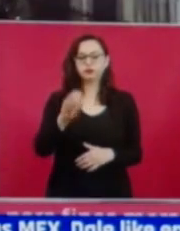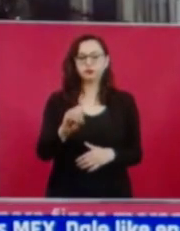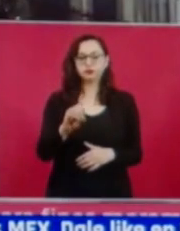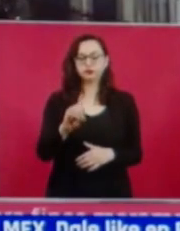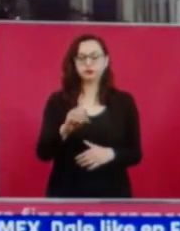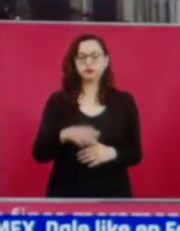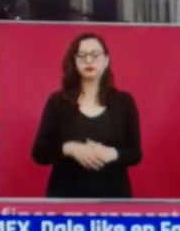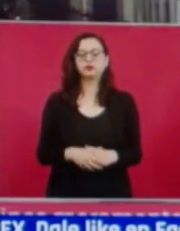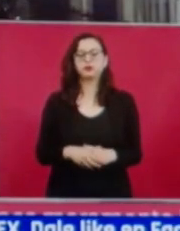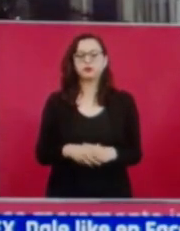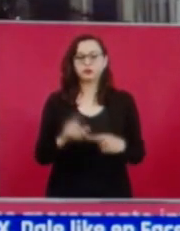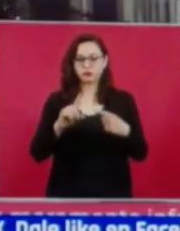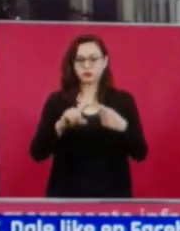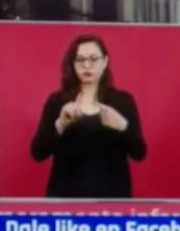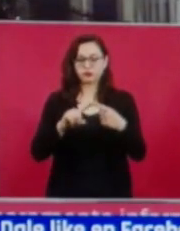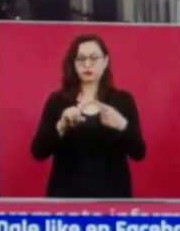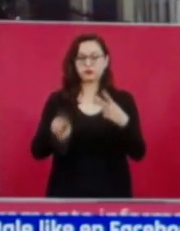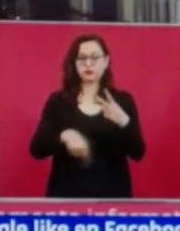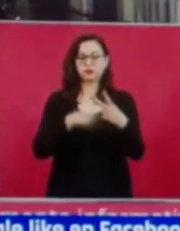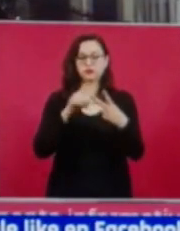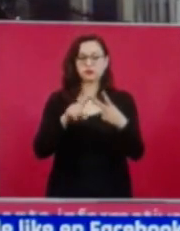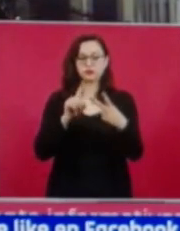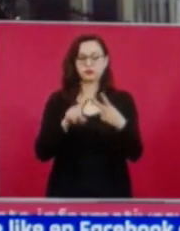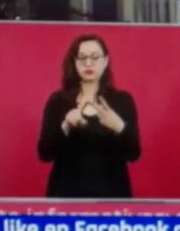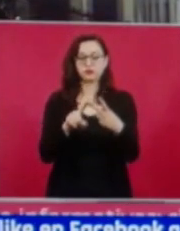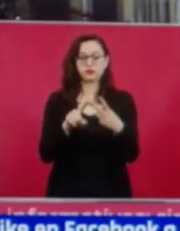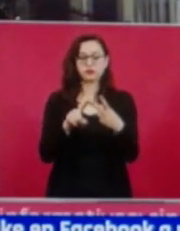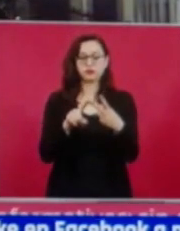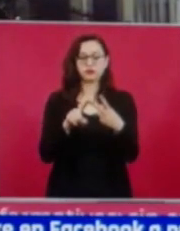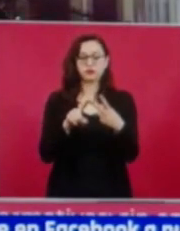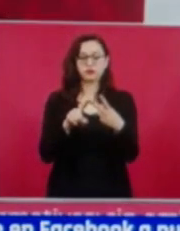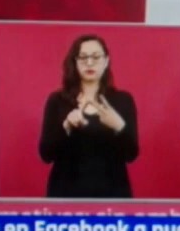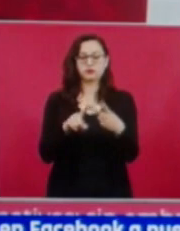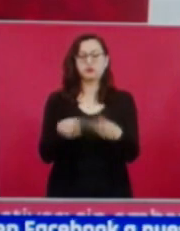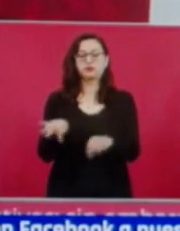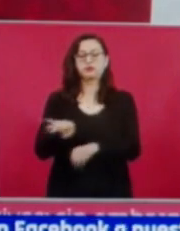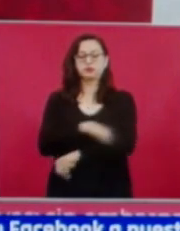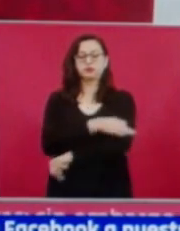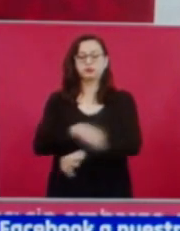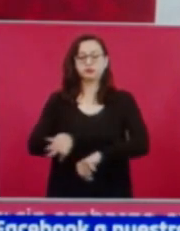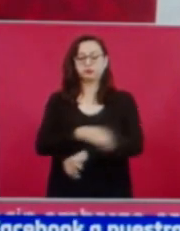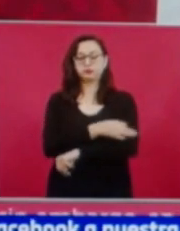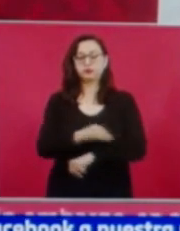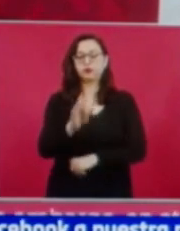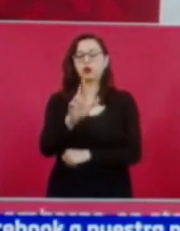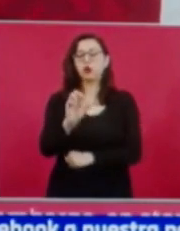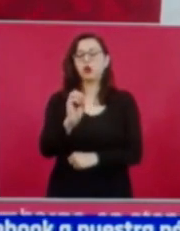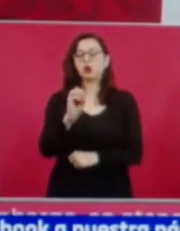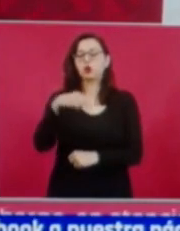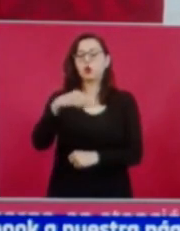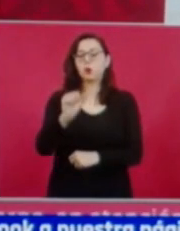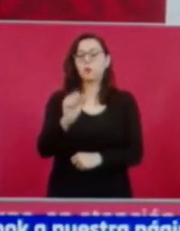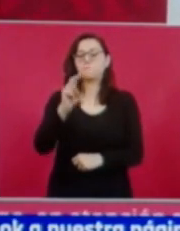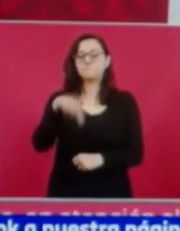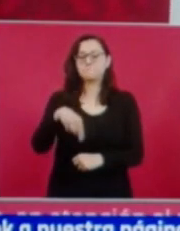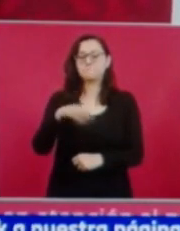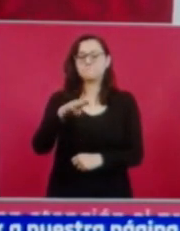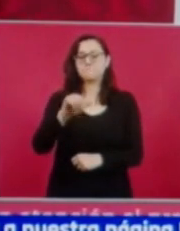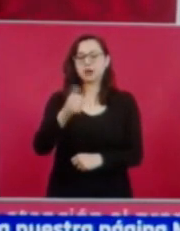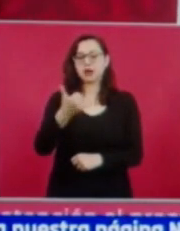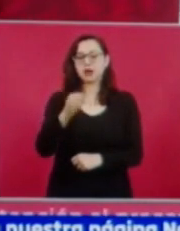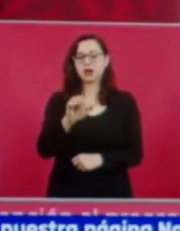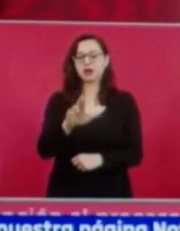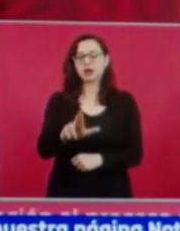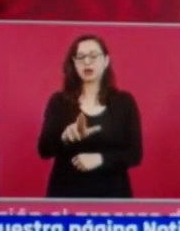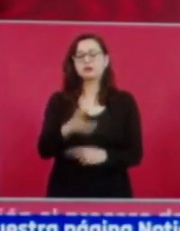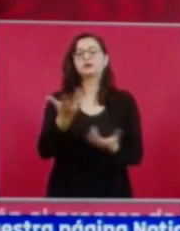viviendo también porque lo que mayormente escuchas en el espectro radioeléctrico concesionado por el